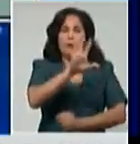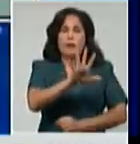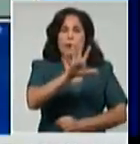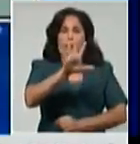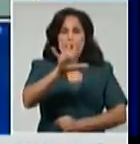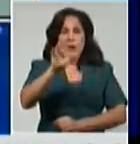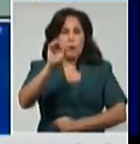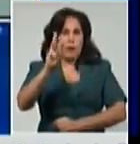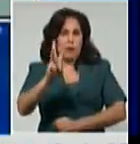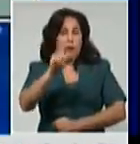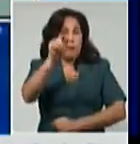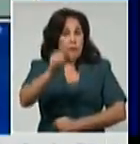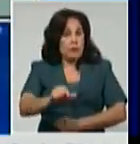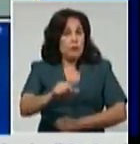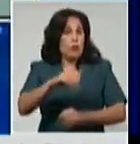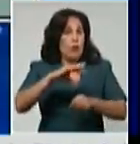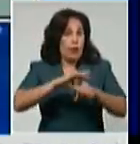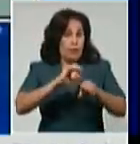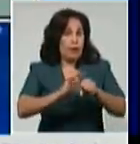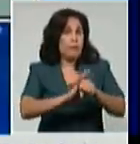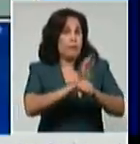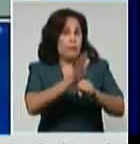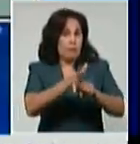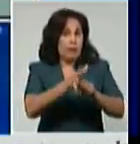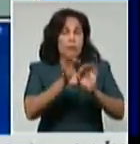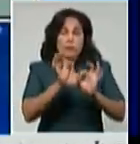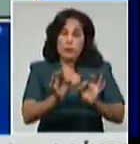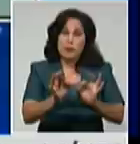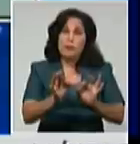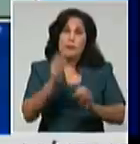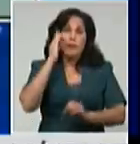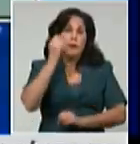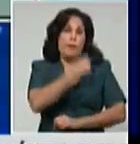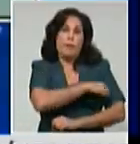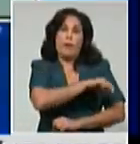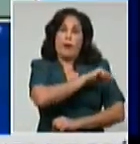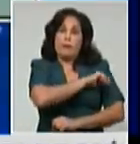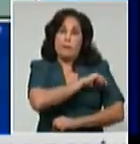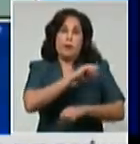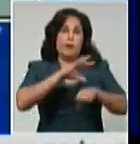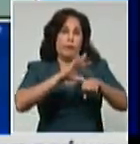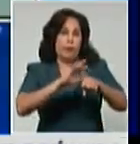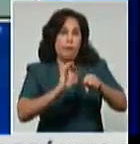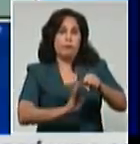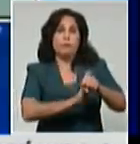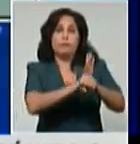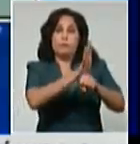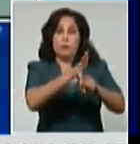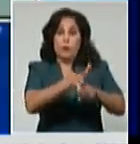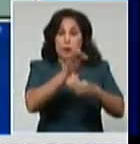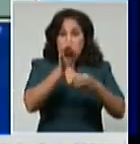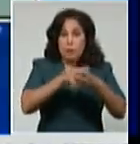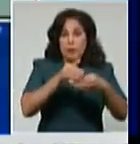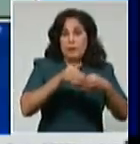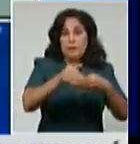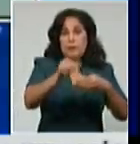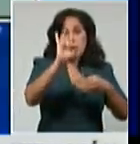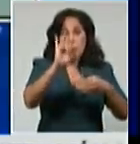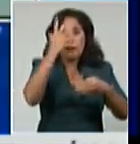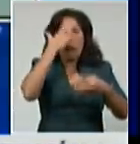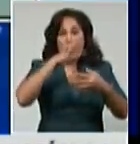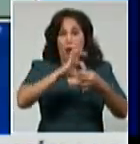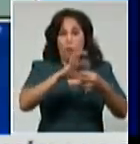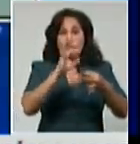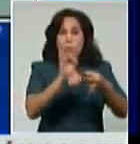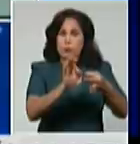33.553 casos que ha diagnosticado o que se han identificado en España con la COVID, pues a partir del 7 de agosto ha habido